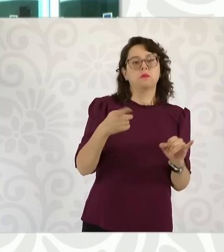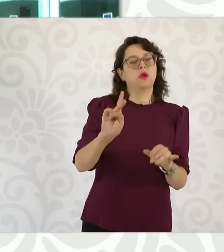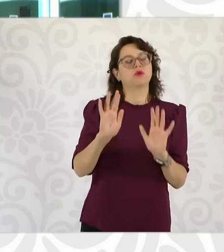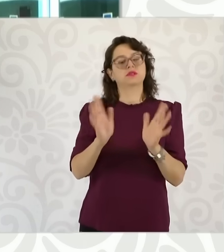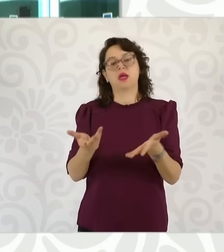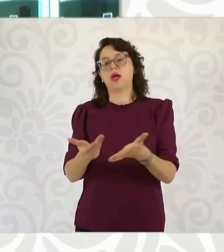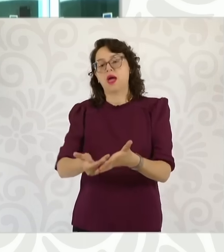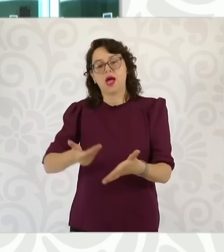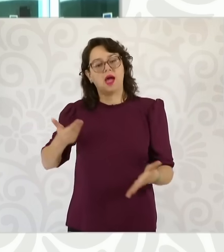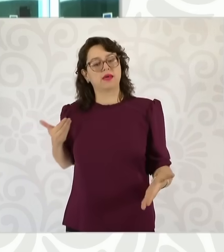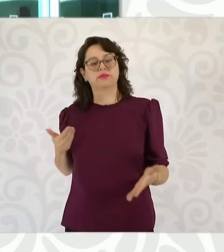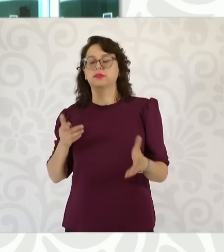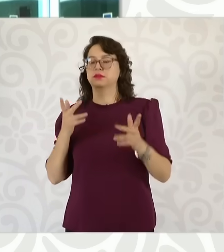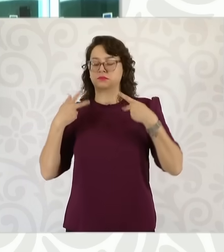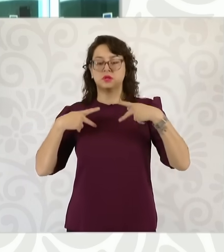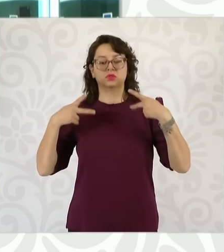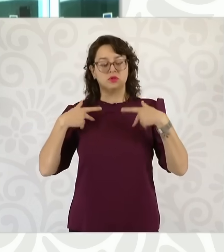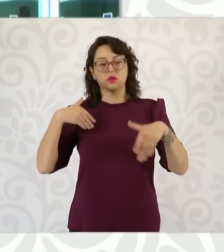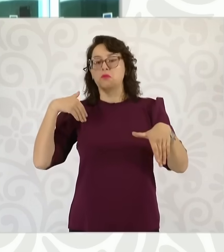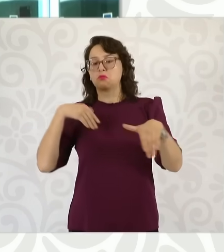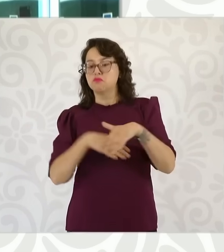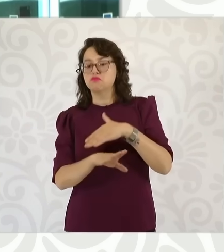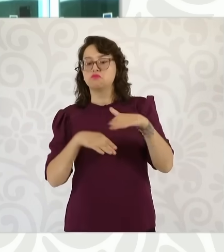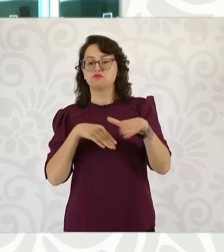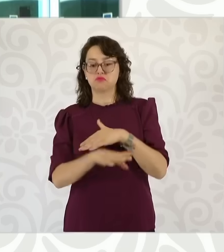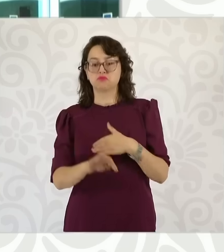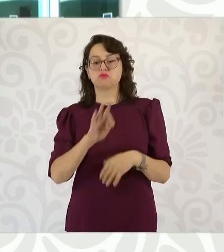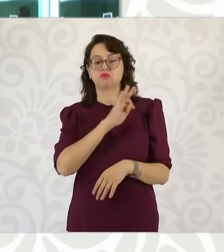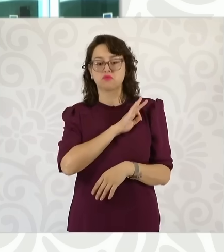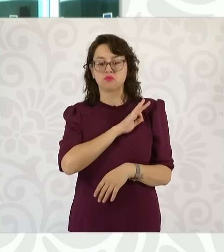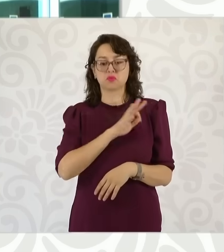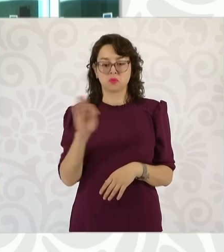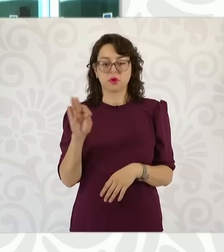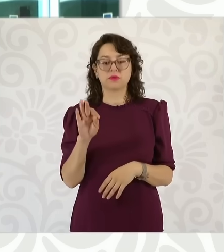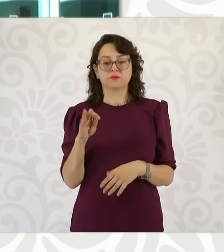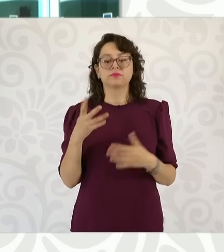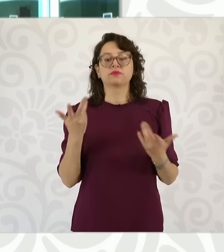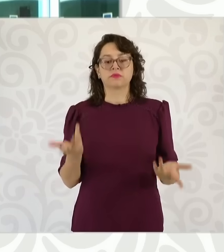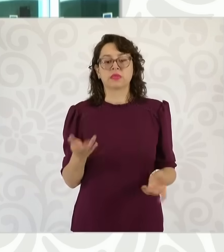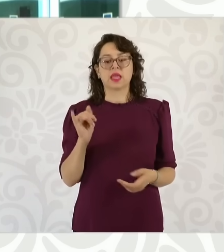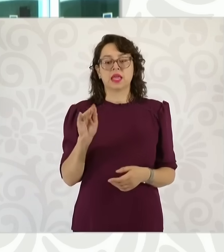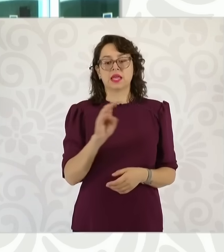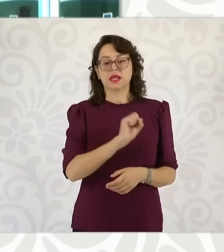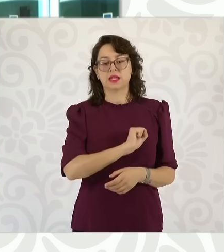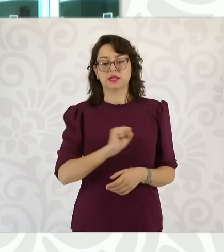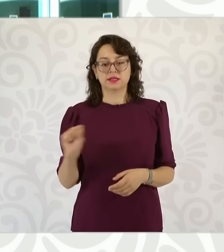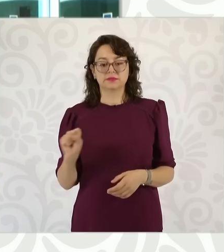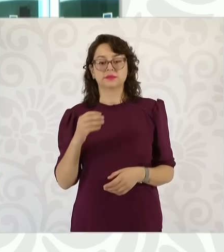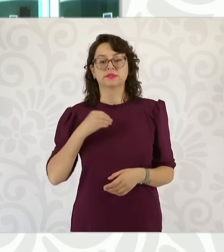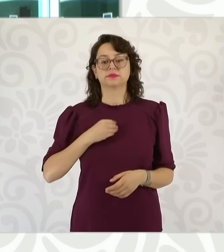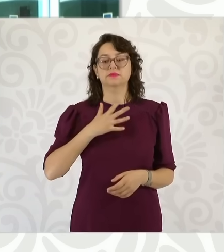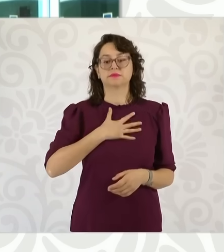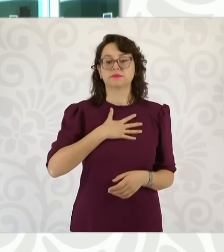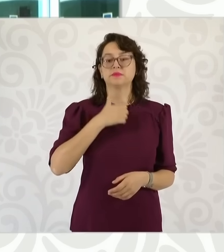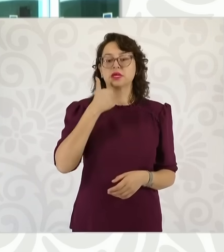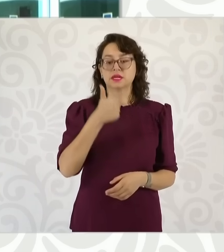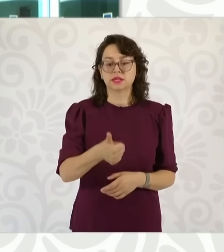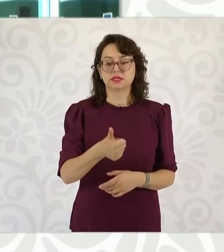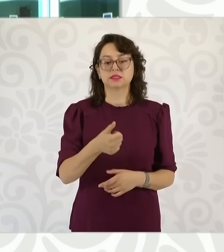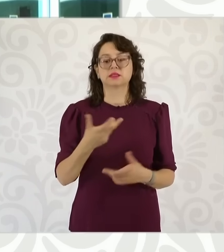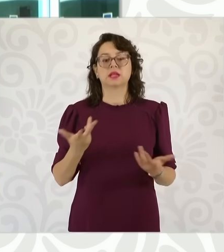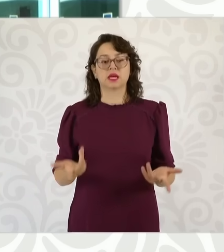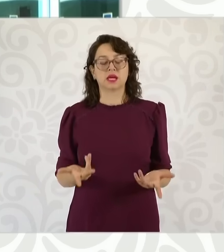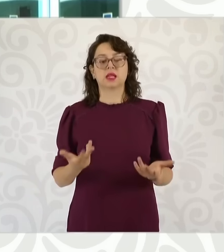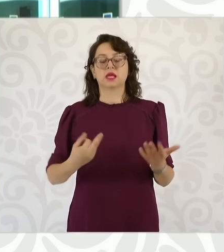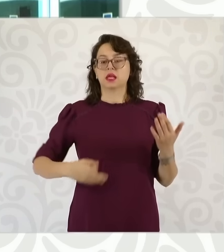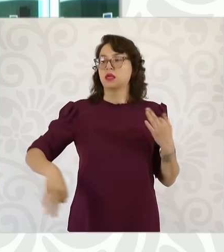maravilloso pueblo zacatecano, toda la familia de IMSS Bienestar y el pueblo de Jerez,